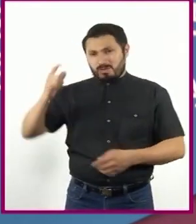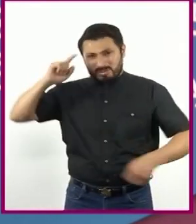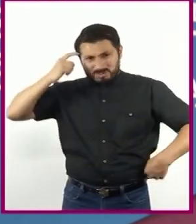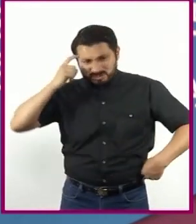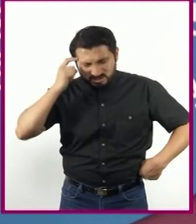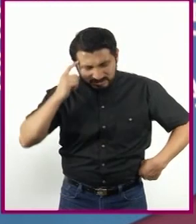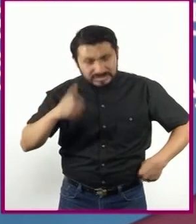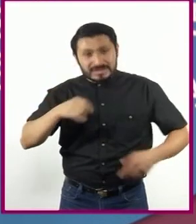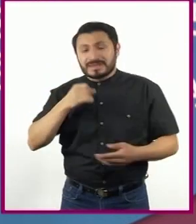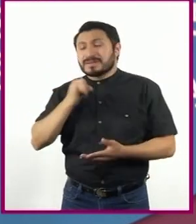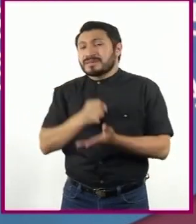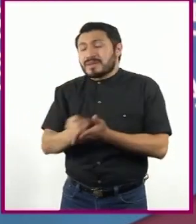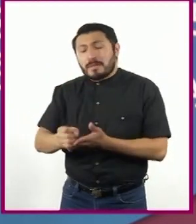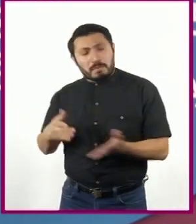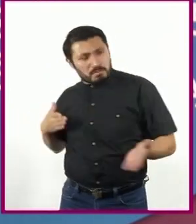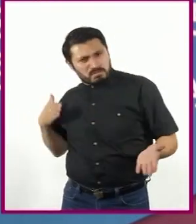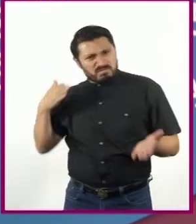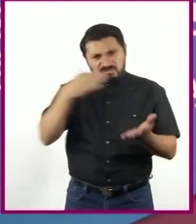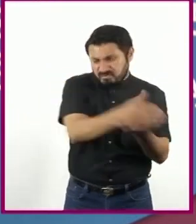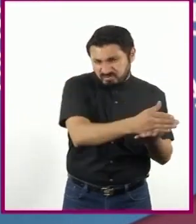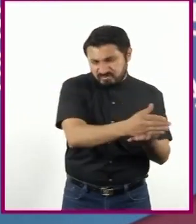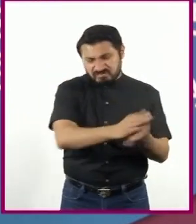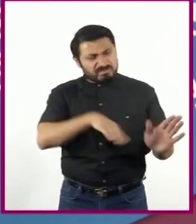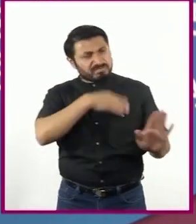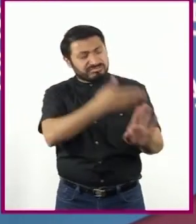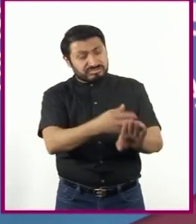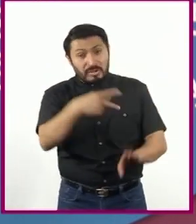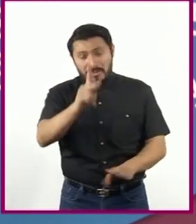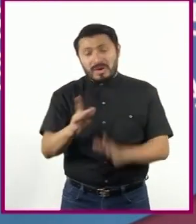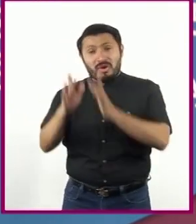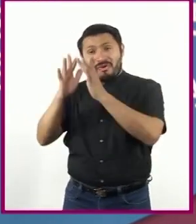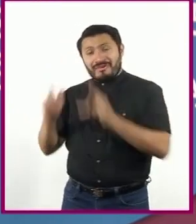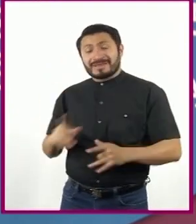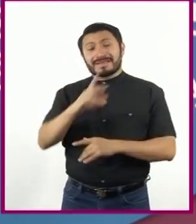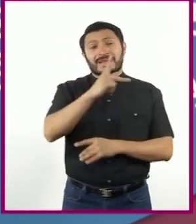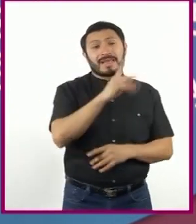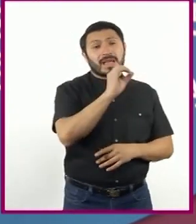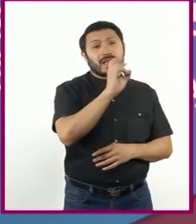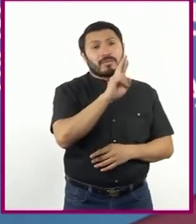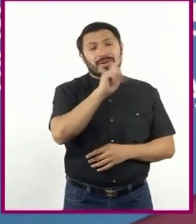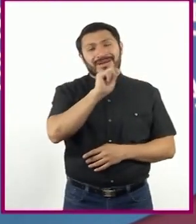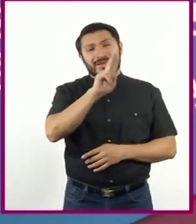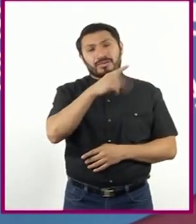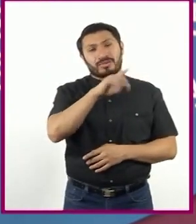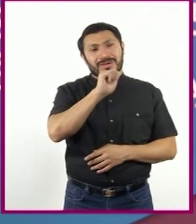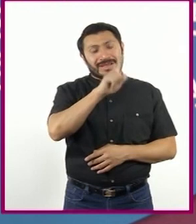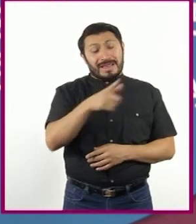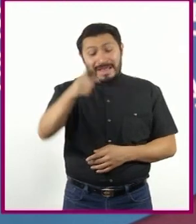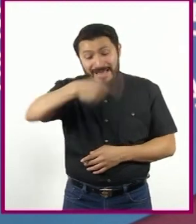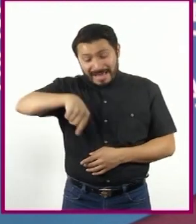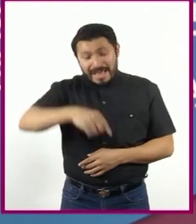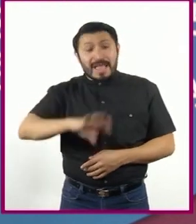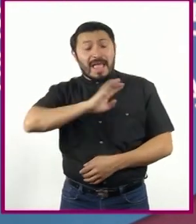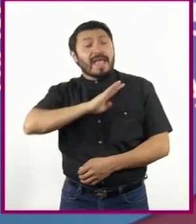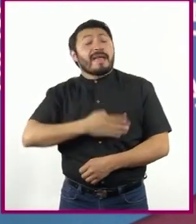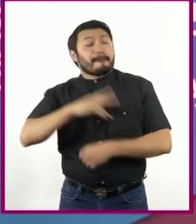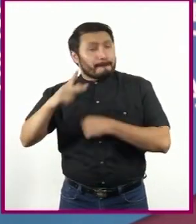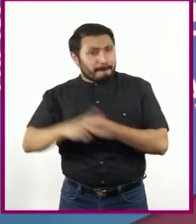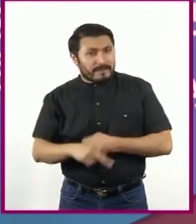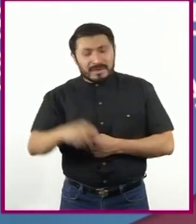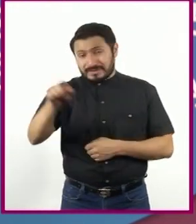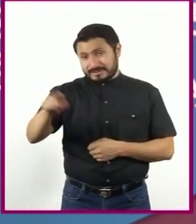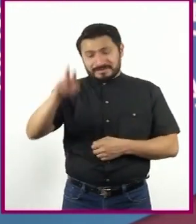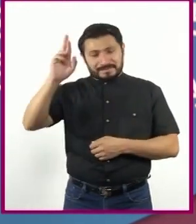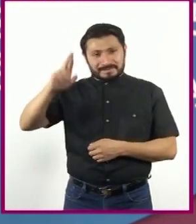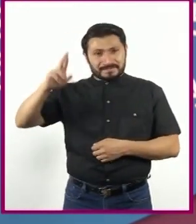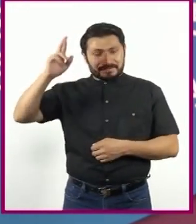decidió invadirlos. Sin embargo, entre Francia y Portugal se encontraba España. El emperador francés solicitó